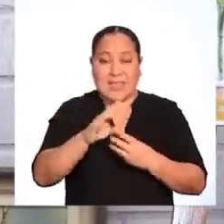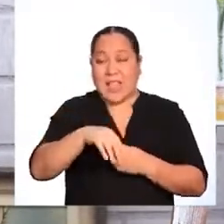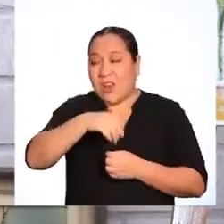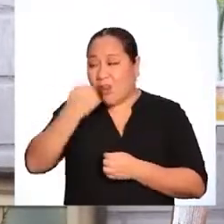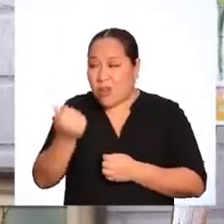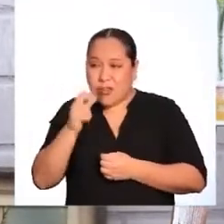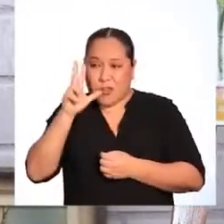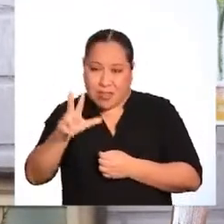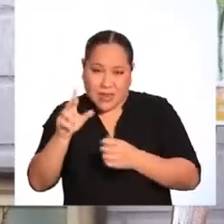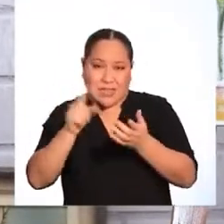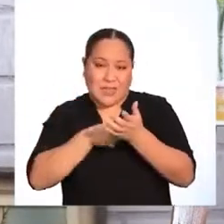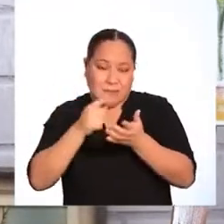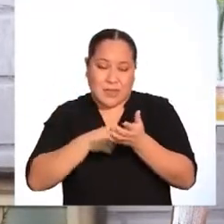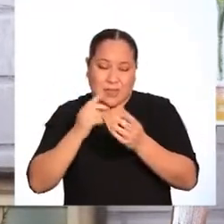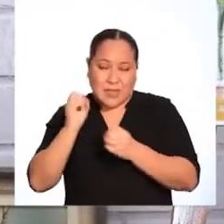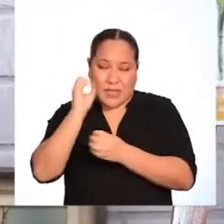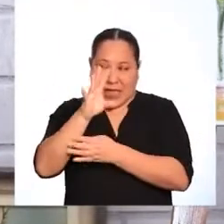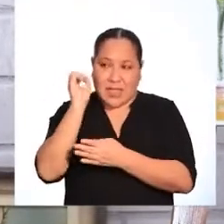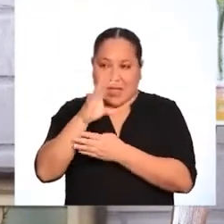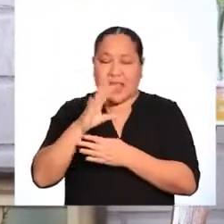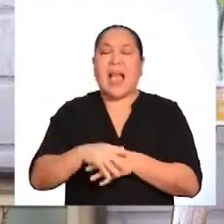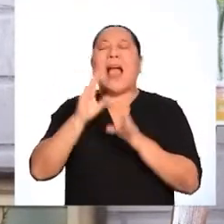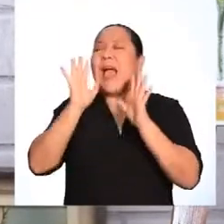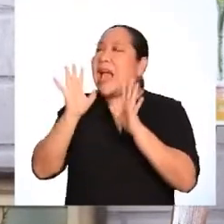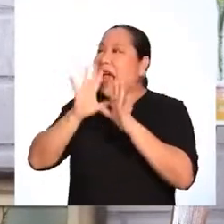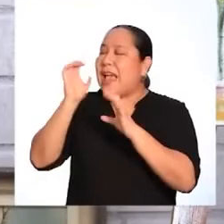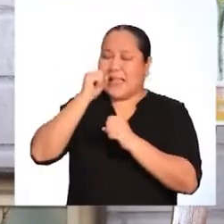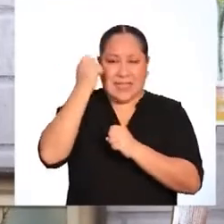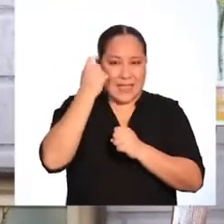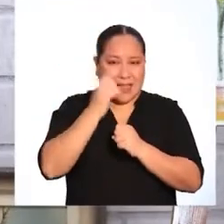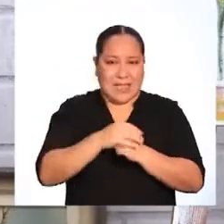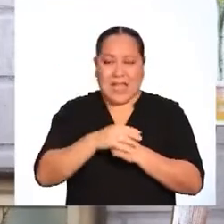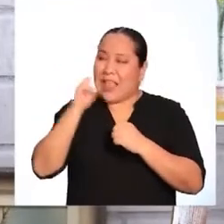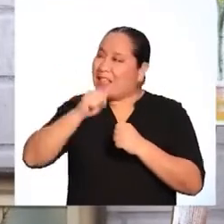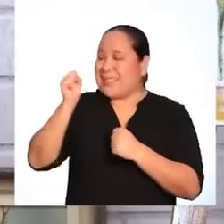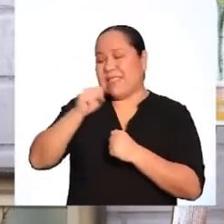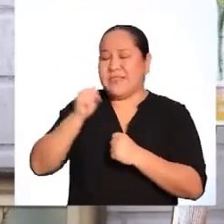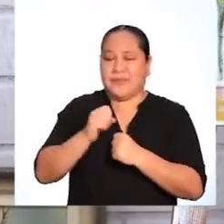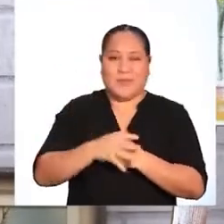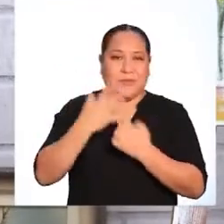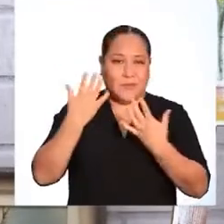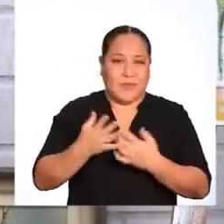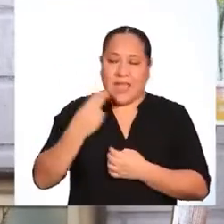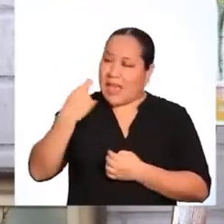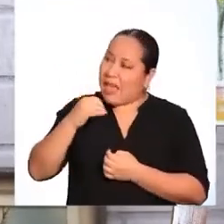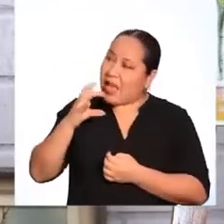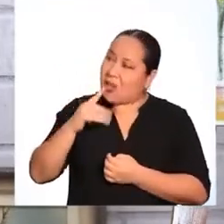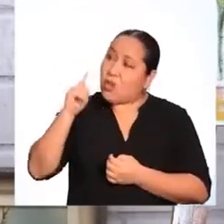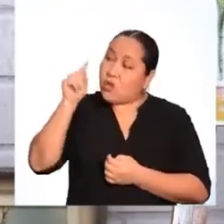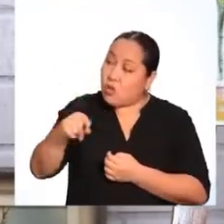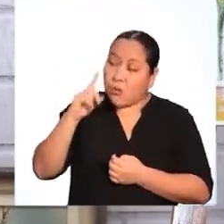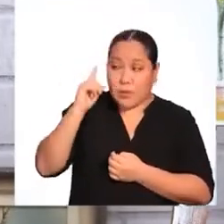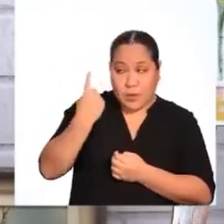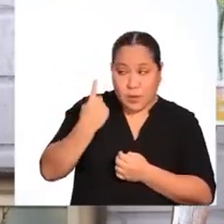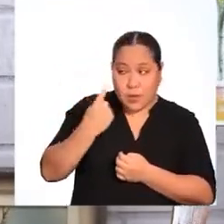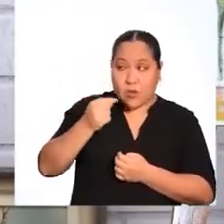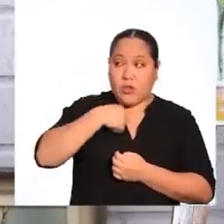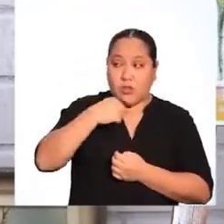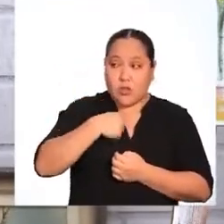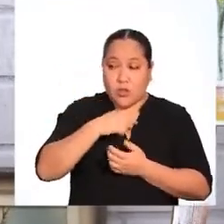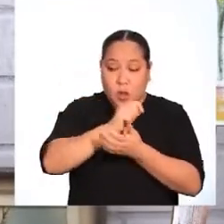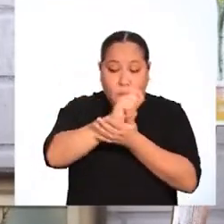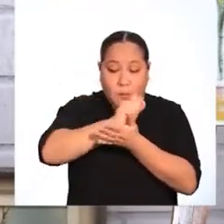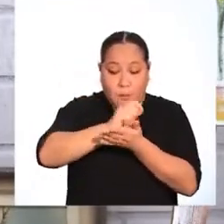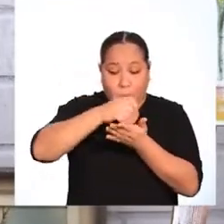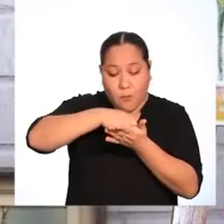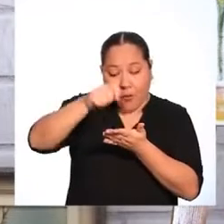así nos vamos turnando entonces si sector no en tula zas primero